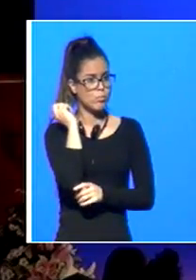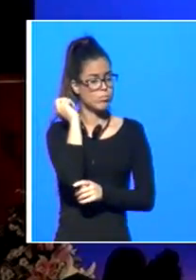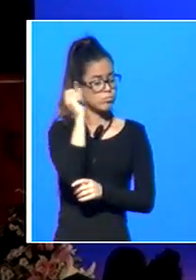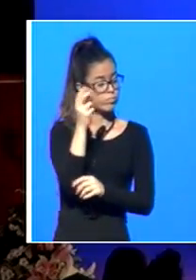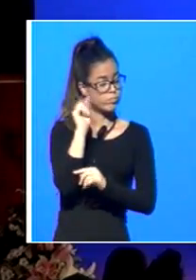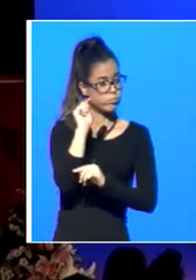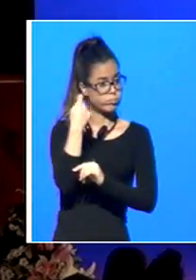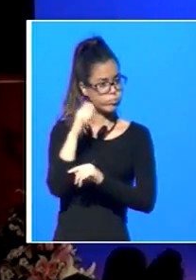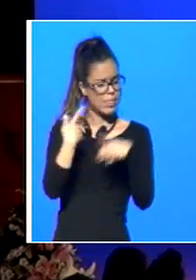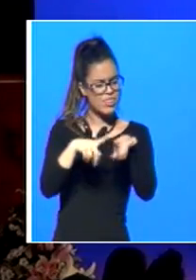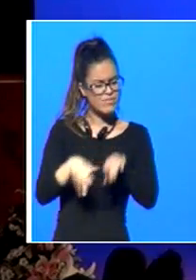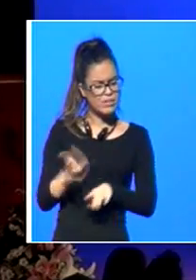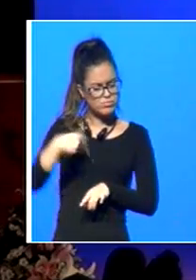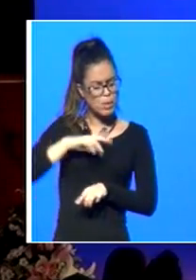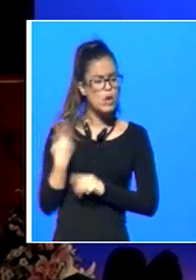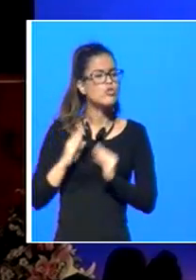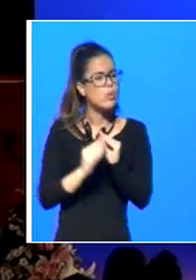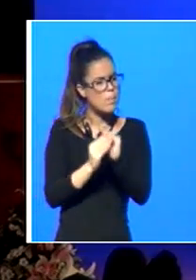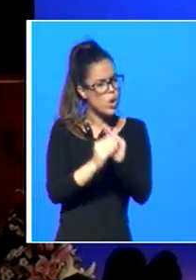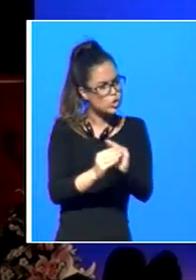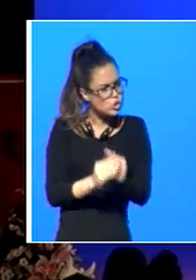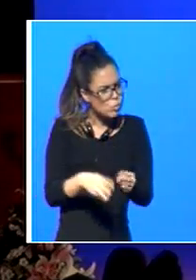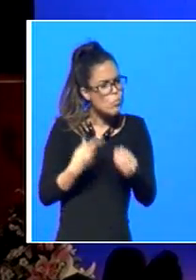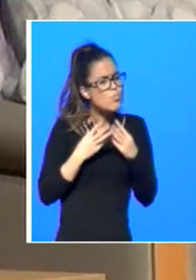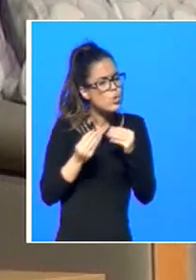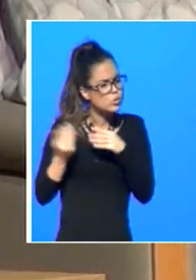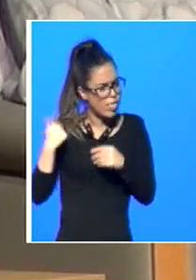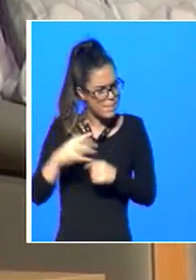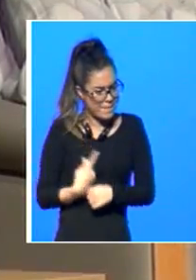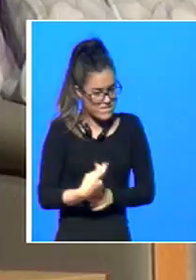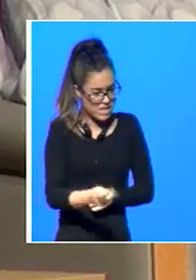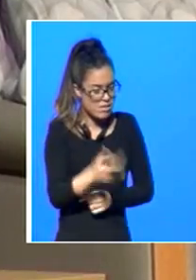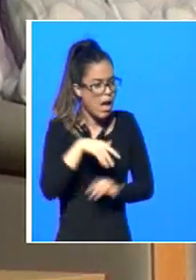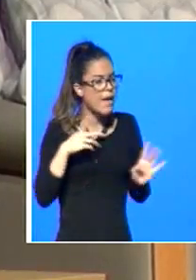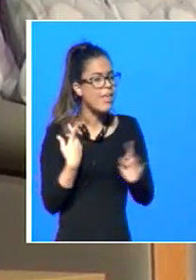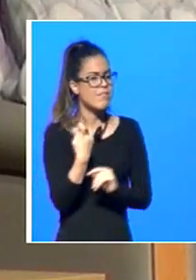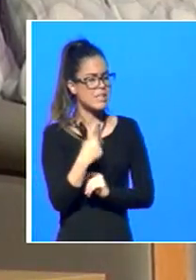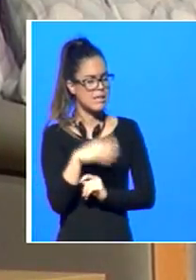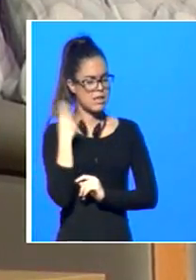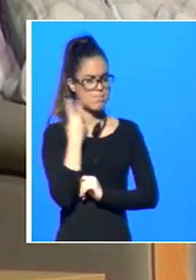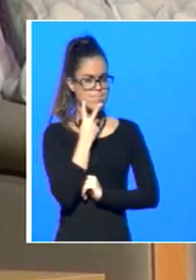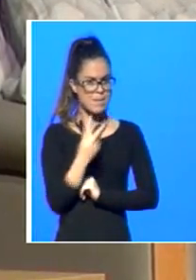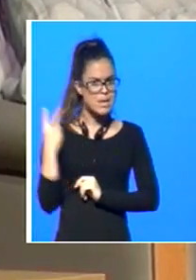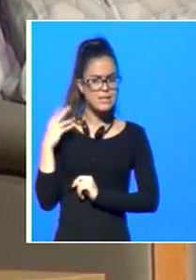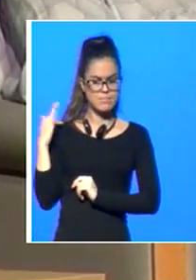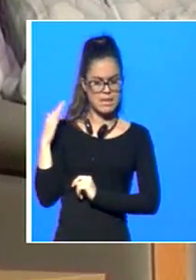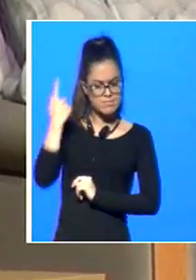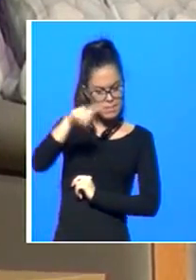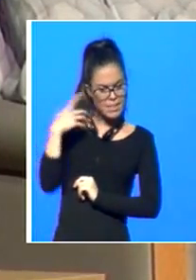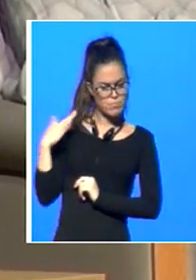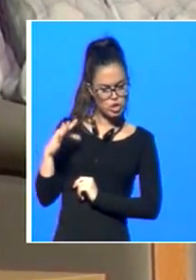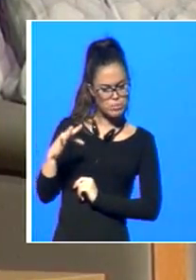inclusiva, pero que hemos hecho mucho. Yo estoy con Xavier, hay que ser positivos y hay que mirar para adelante. Hay que mirar para adelante, porque si